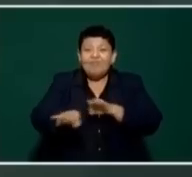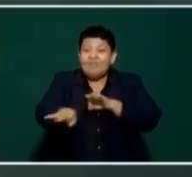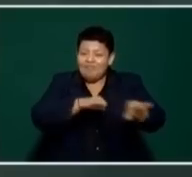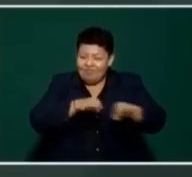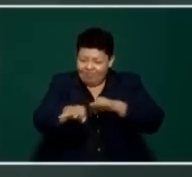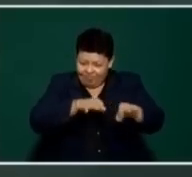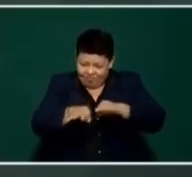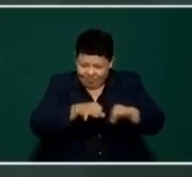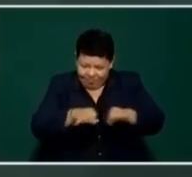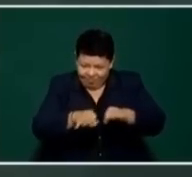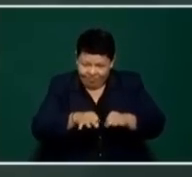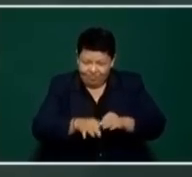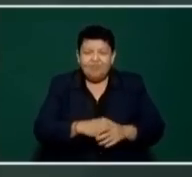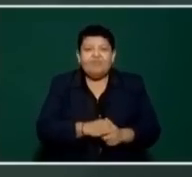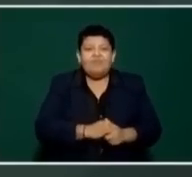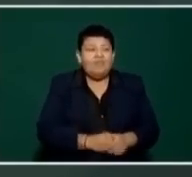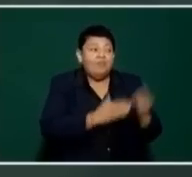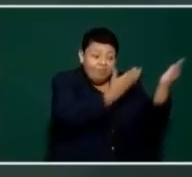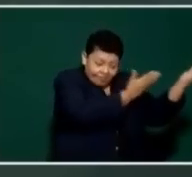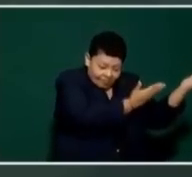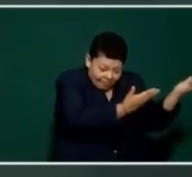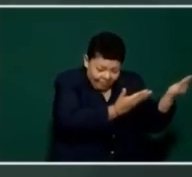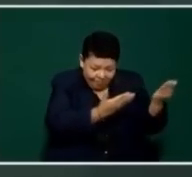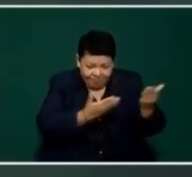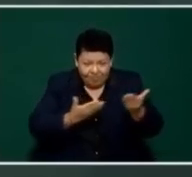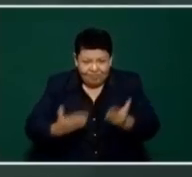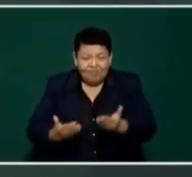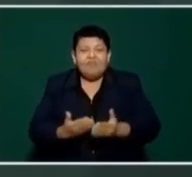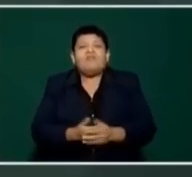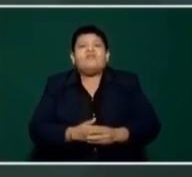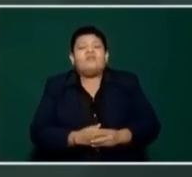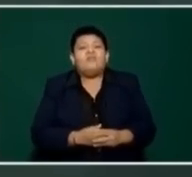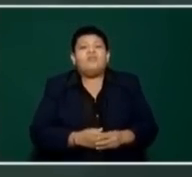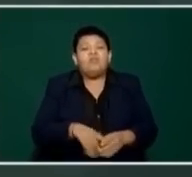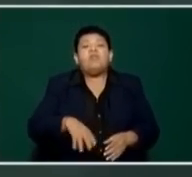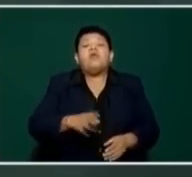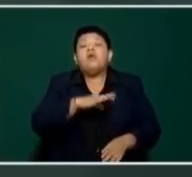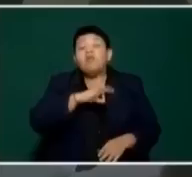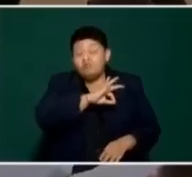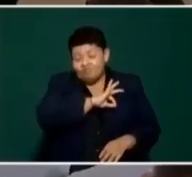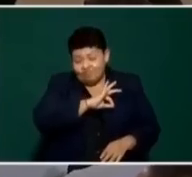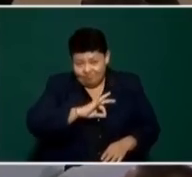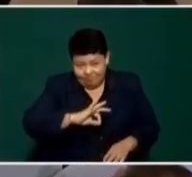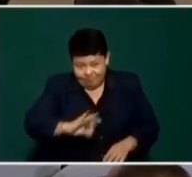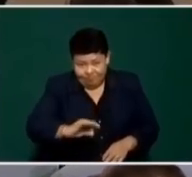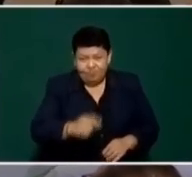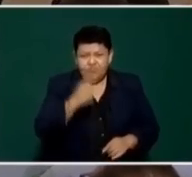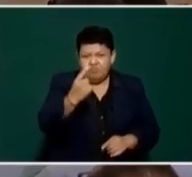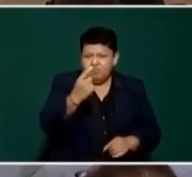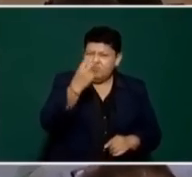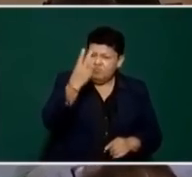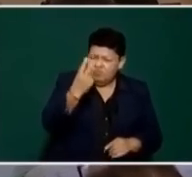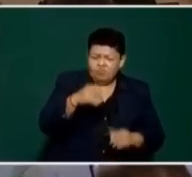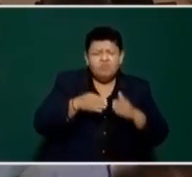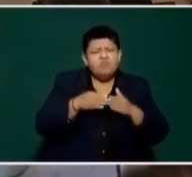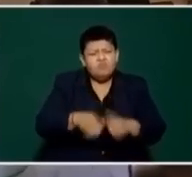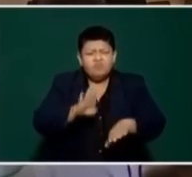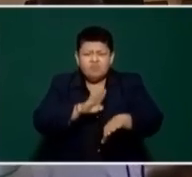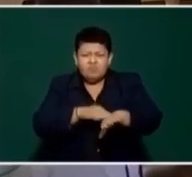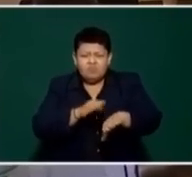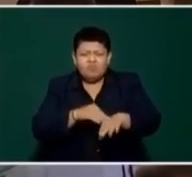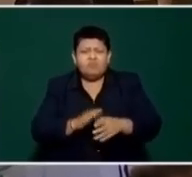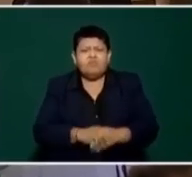allá en Ensenada para trasladarlo a Manzanillo. Podremos replicar uno o dos barcos más. No se necesita